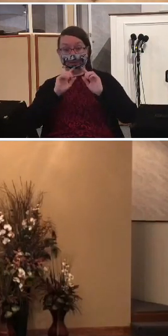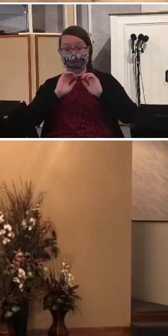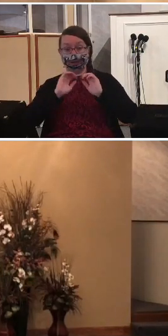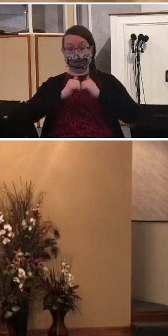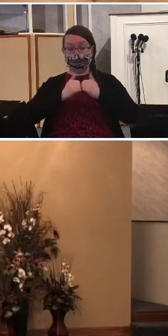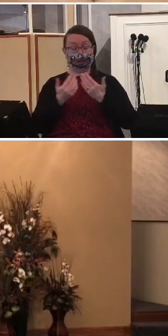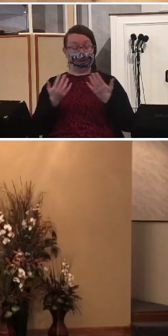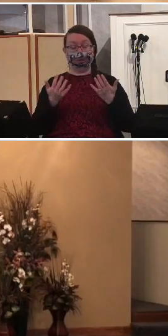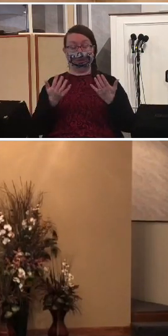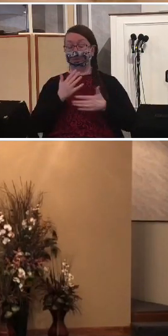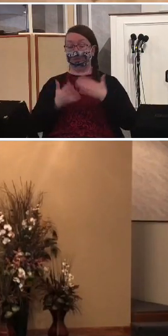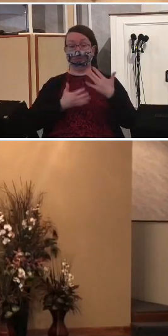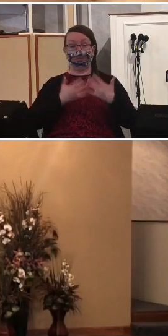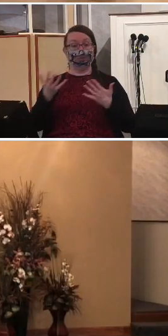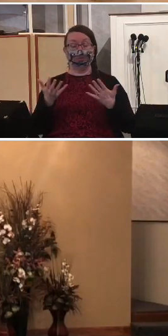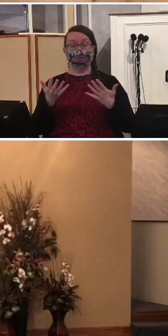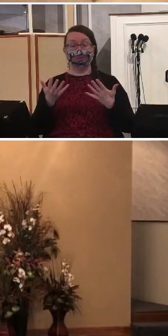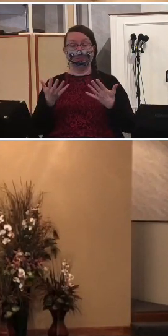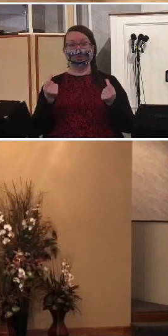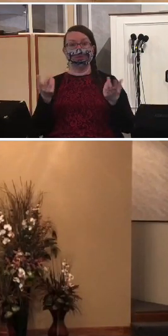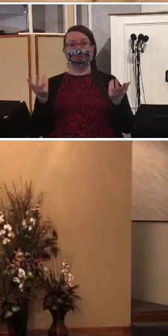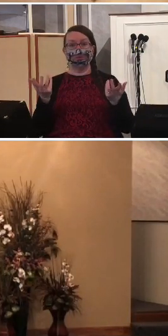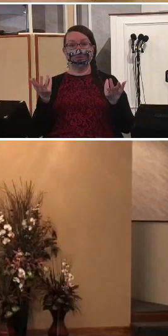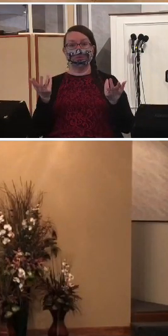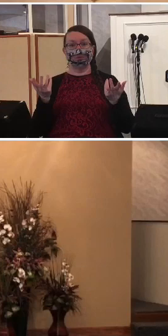pongo esto? Señor, ¿dónde yo estoy?